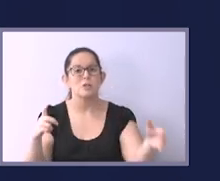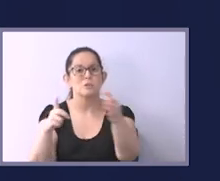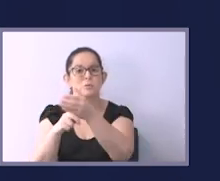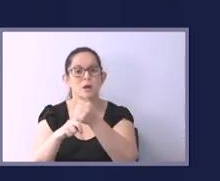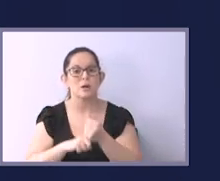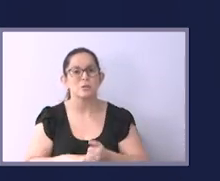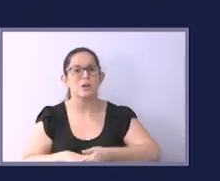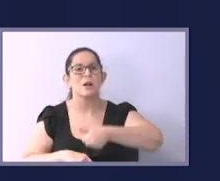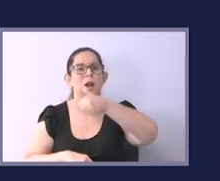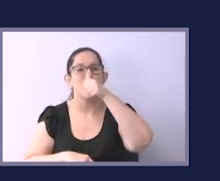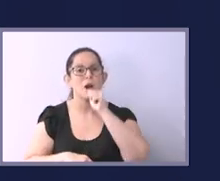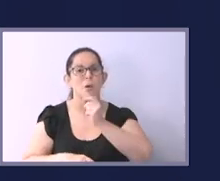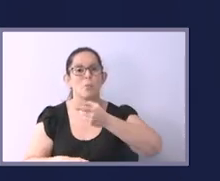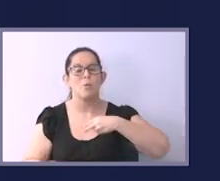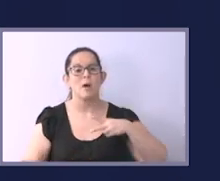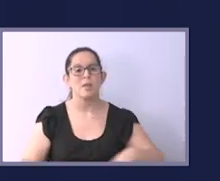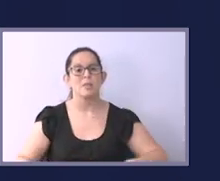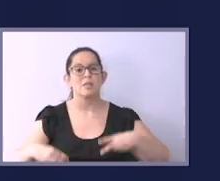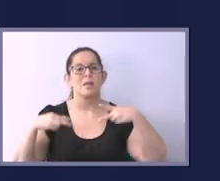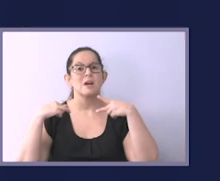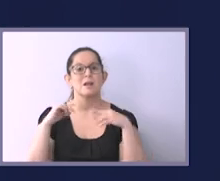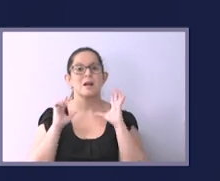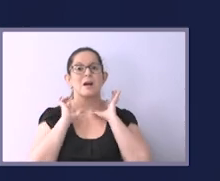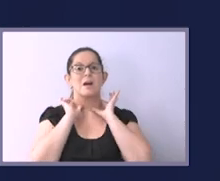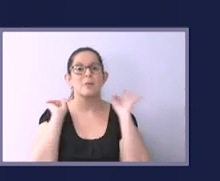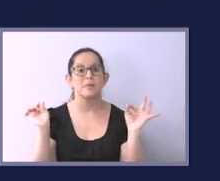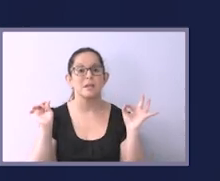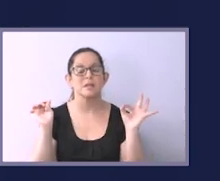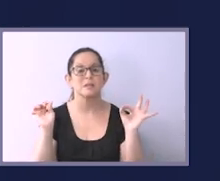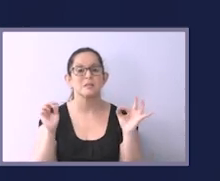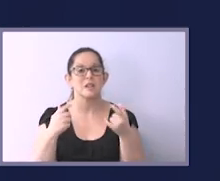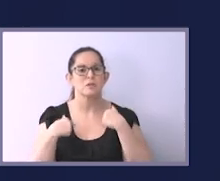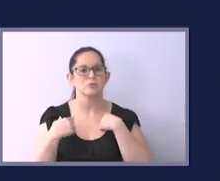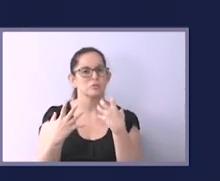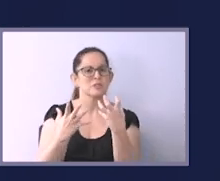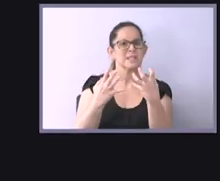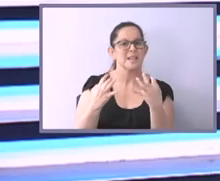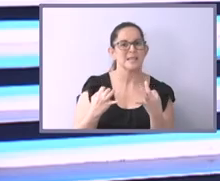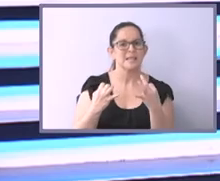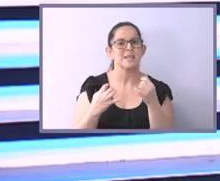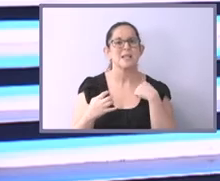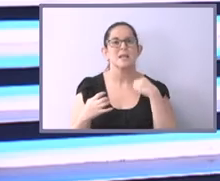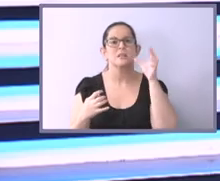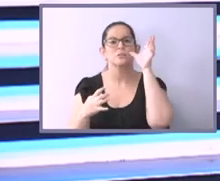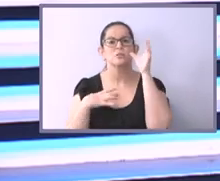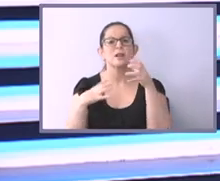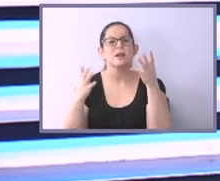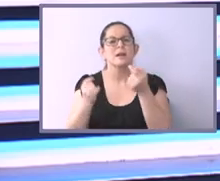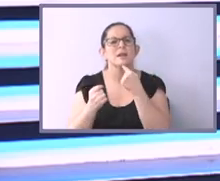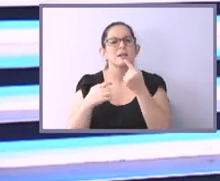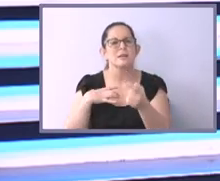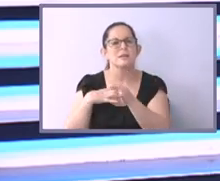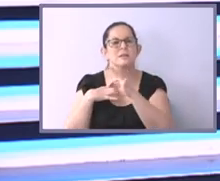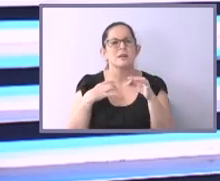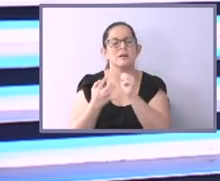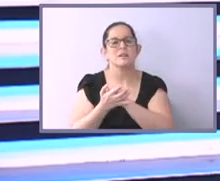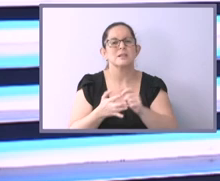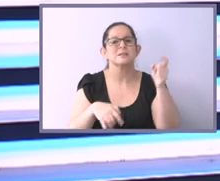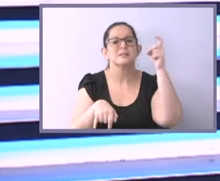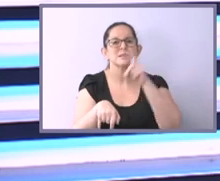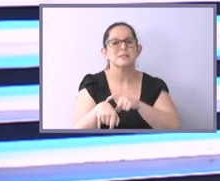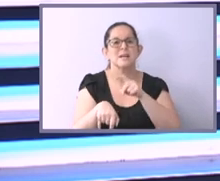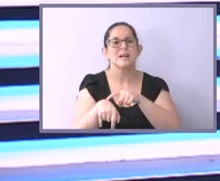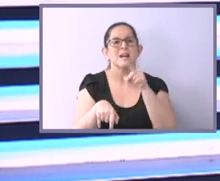del agua de la vida gratuitamente. Si quieres escuchar qué dice el Espíritu Santo en esta temporada,